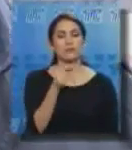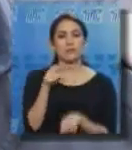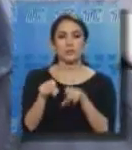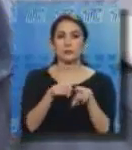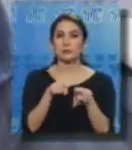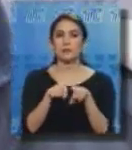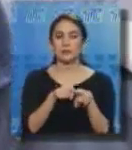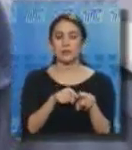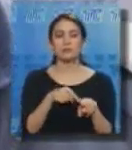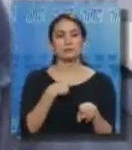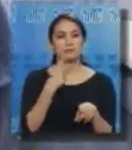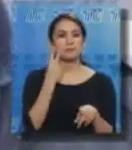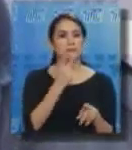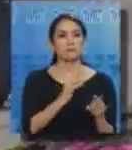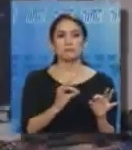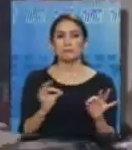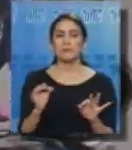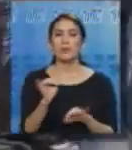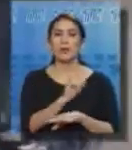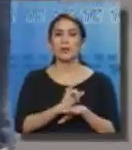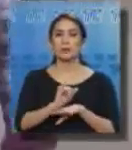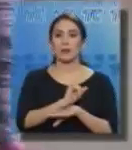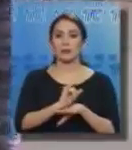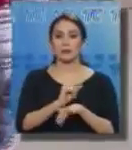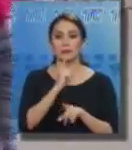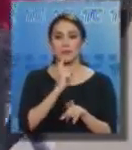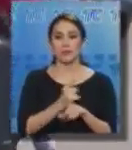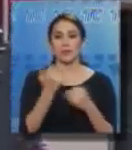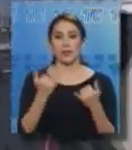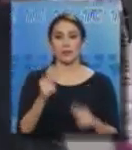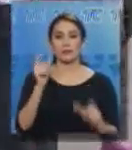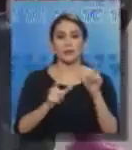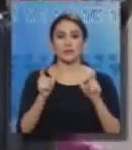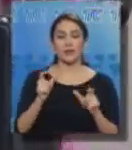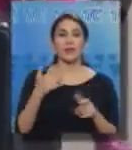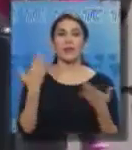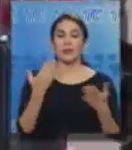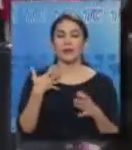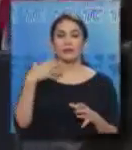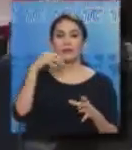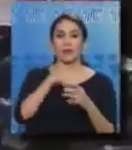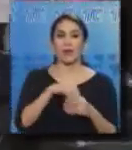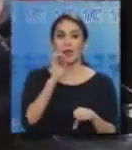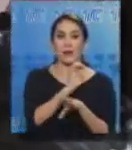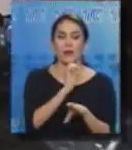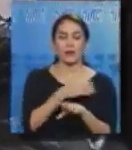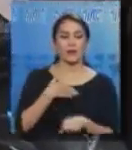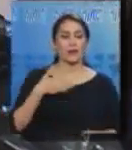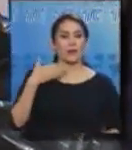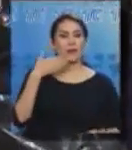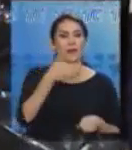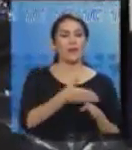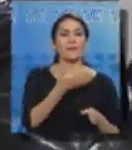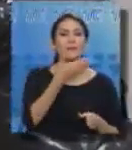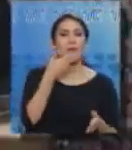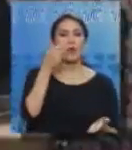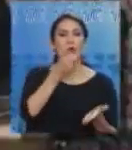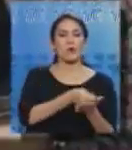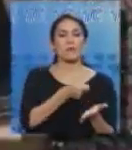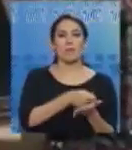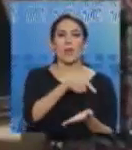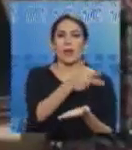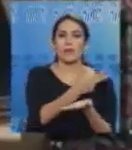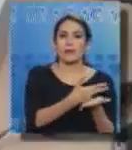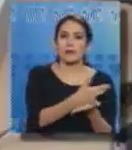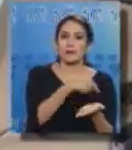directamente con Ipiales. El objetivo es que los ciudadanos que llegan desde el interior del Ecuador hagan sus compras en la ciudad de Tulcán. La